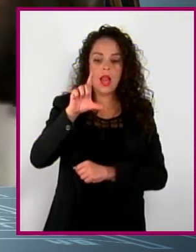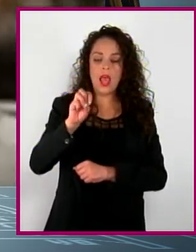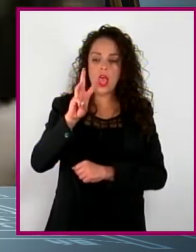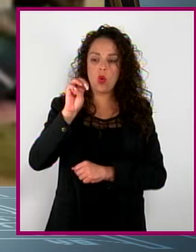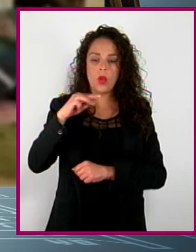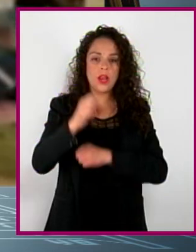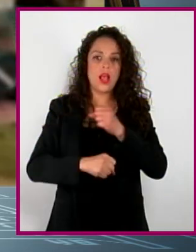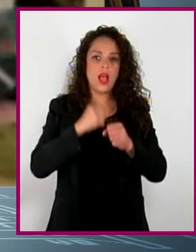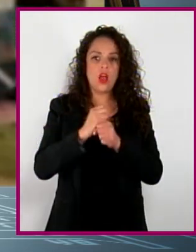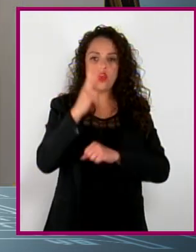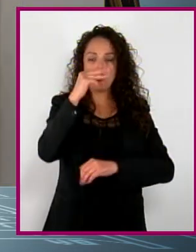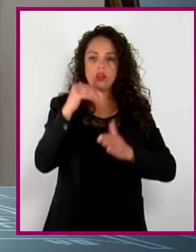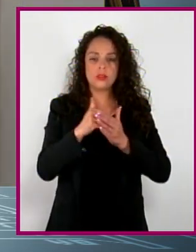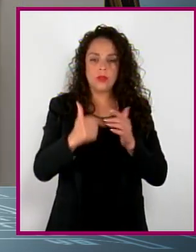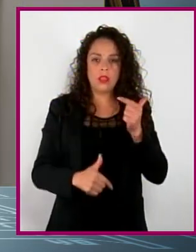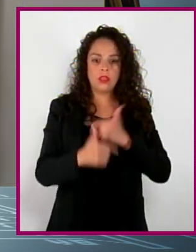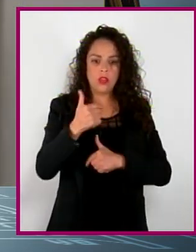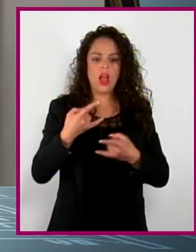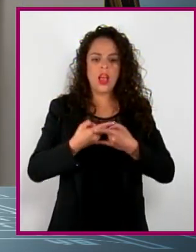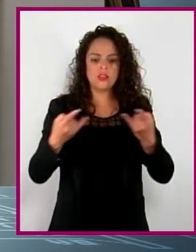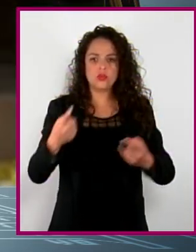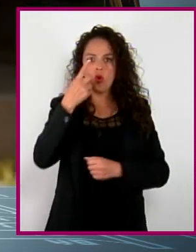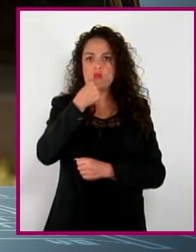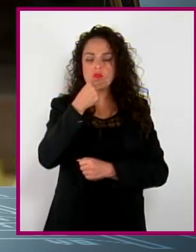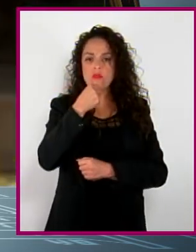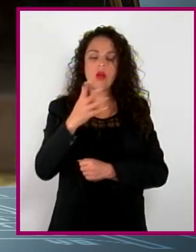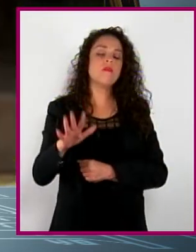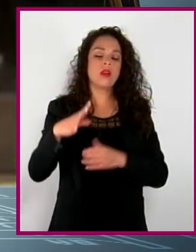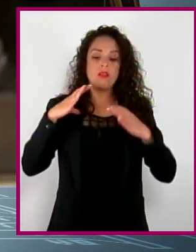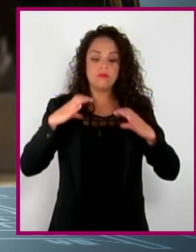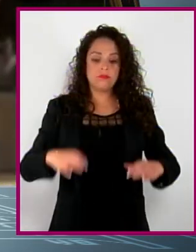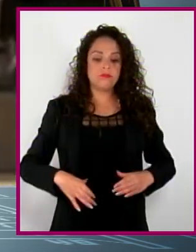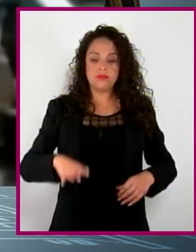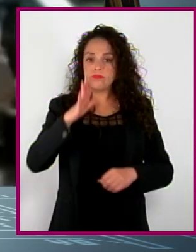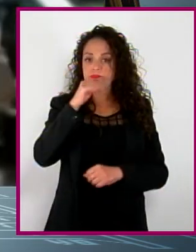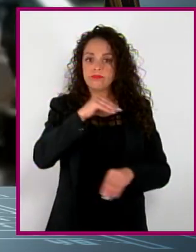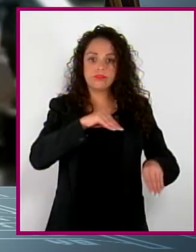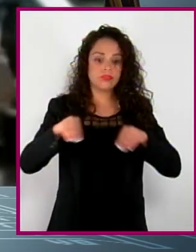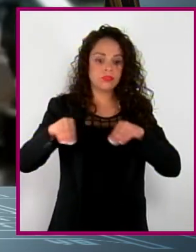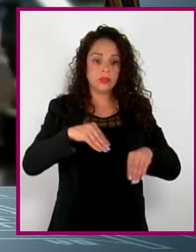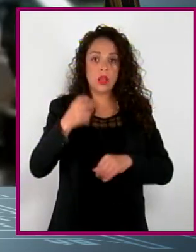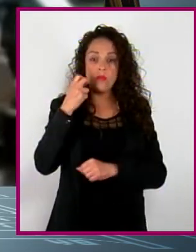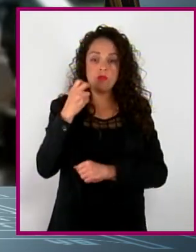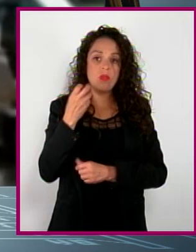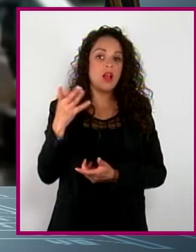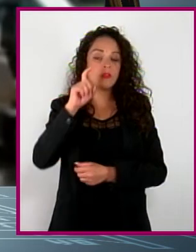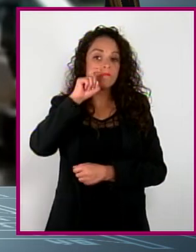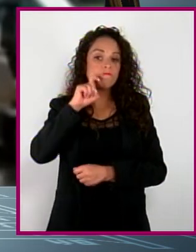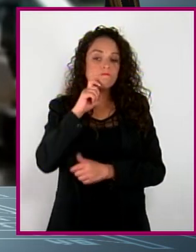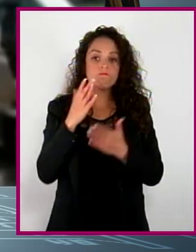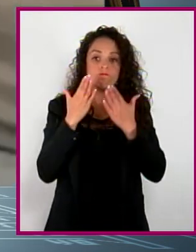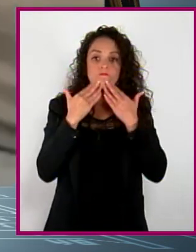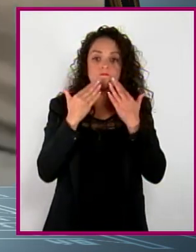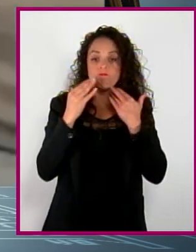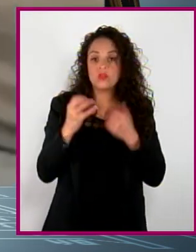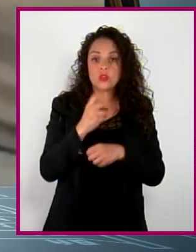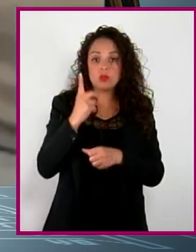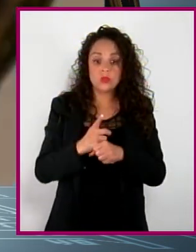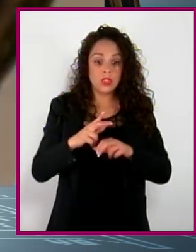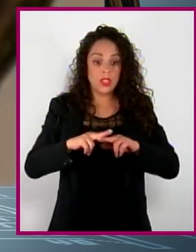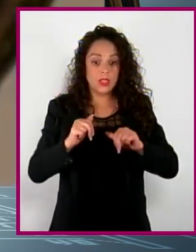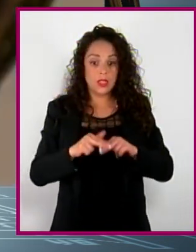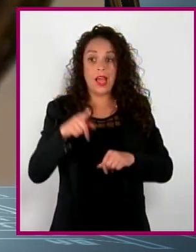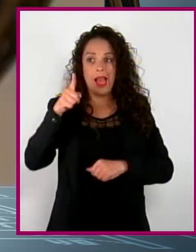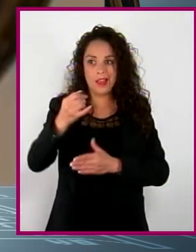película cuenta la historia de un hombre que perdió la movilidad de su cuerpo, por lo que nunca había tenido oportunidad de tener relaciones sexuales. Decide